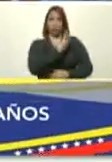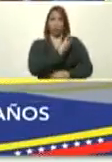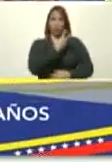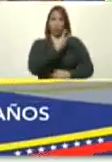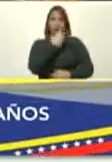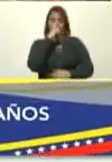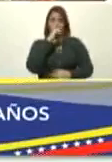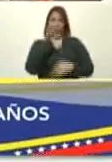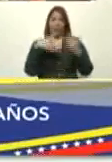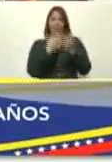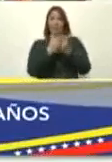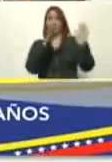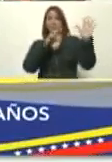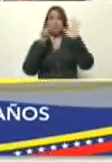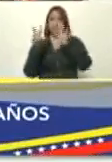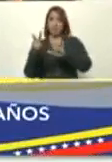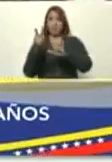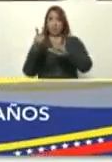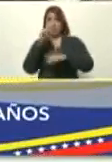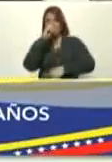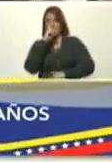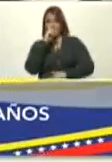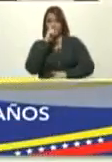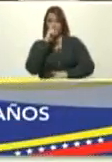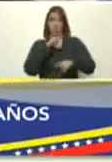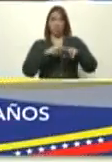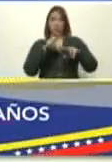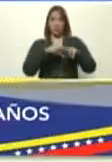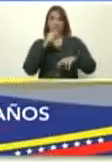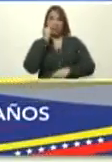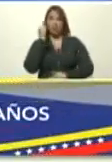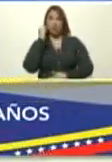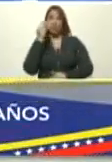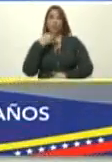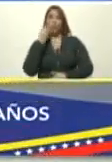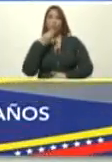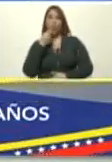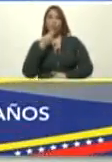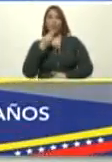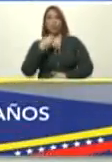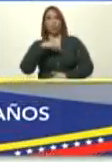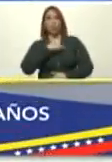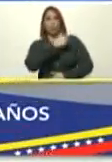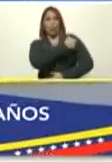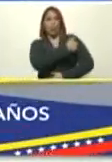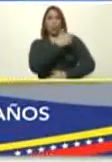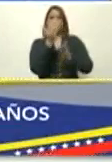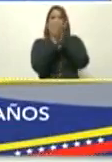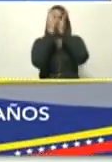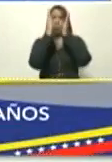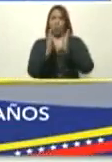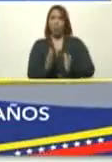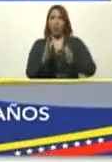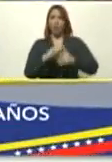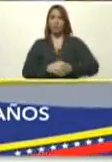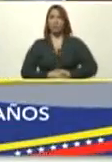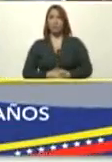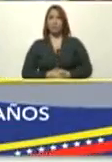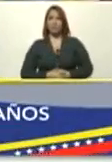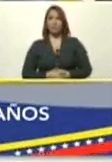17, entre niños y niñas y jóvenes. Estamos vacunando en las